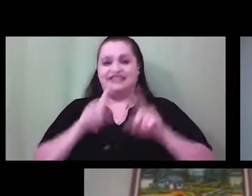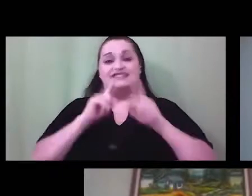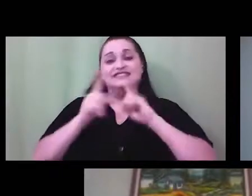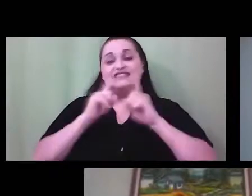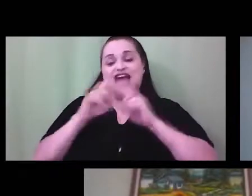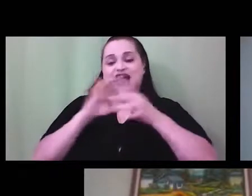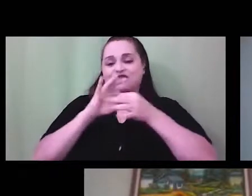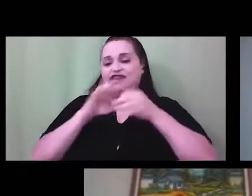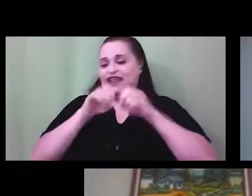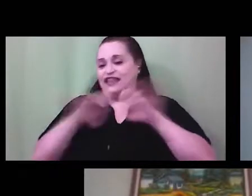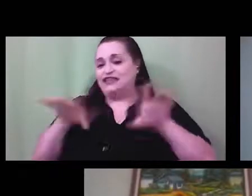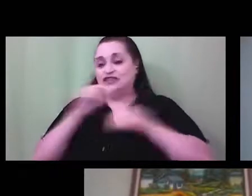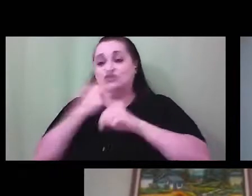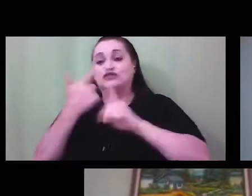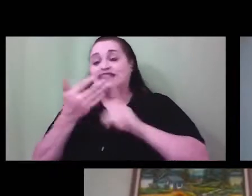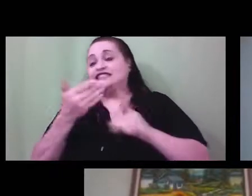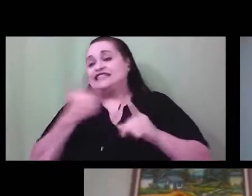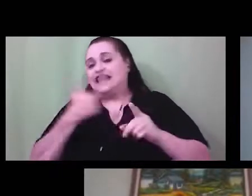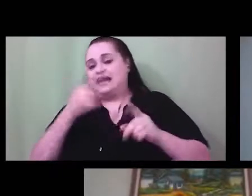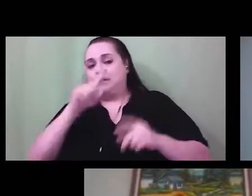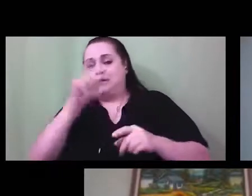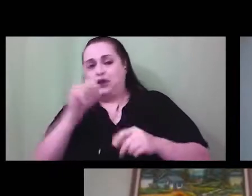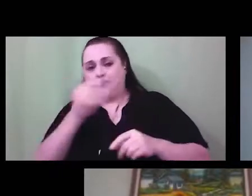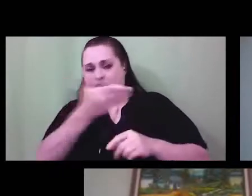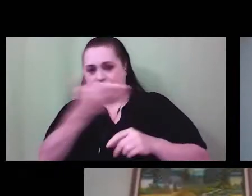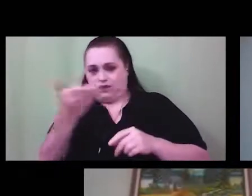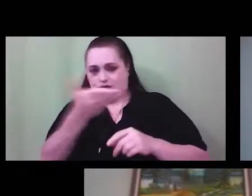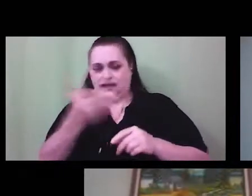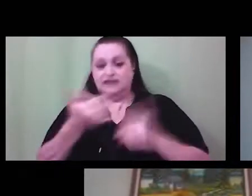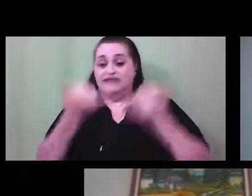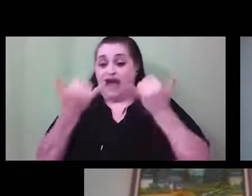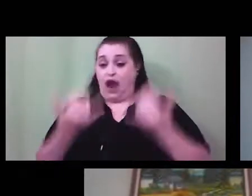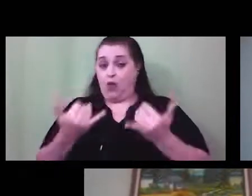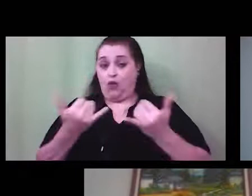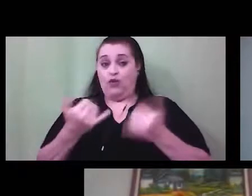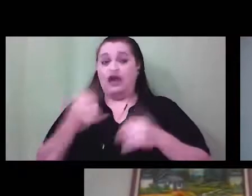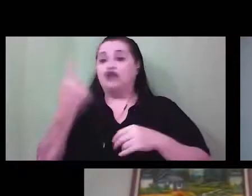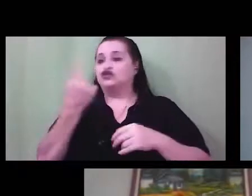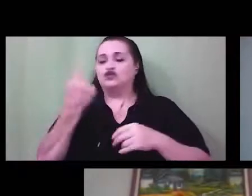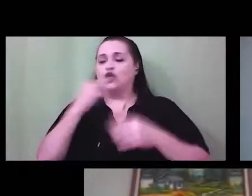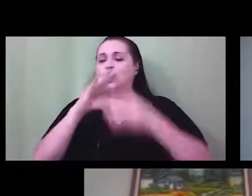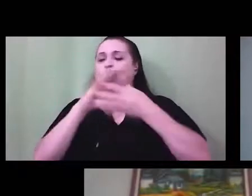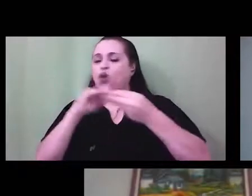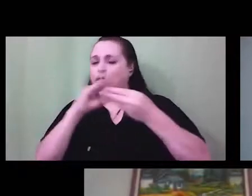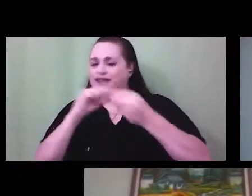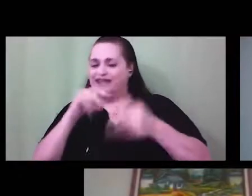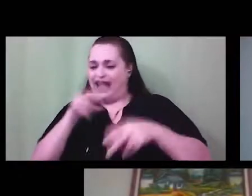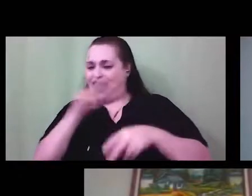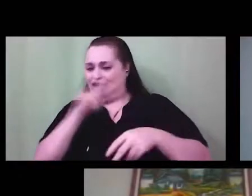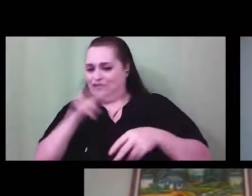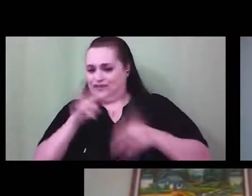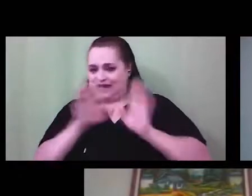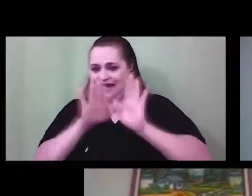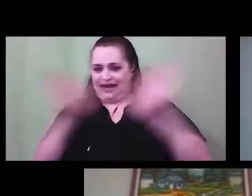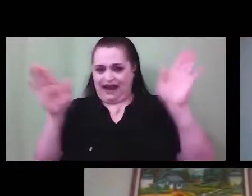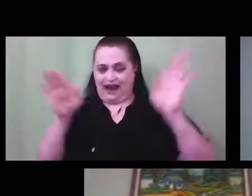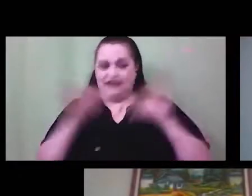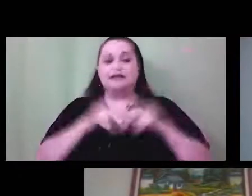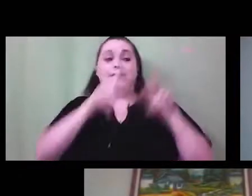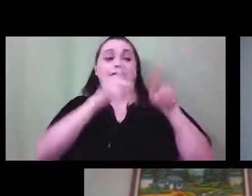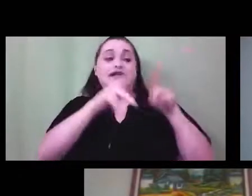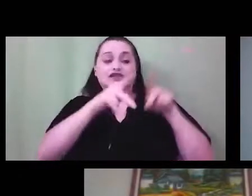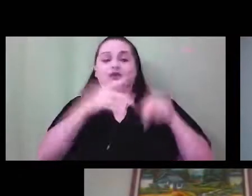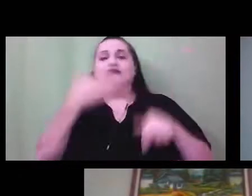si tienen alguna consulta para ustedes. Ahorita solo voy a leerles algunos comentarios generales, ¿verdad? Personas